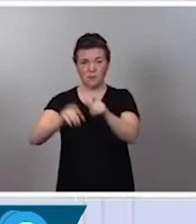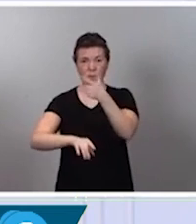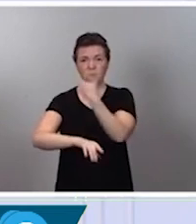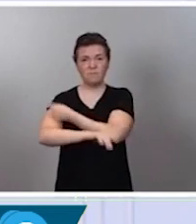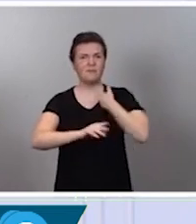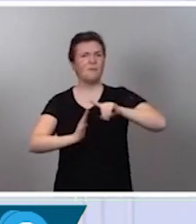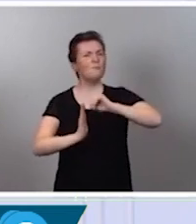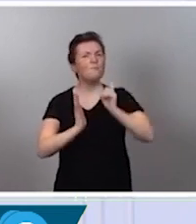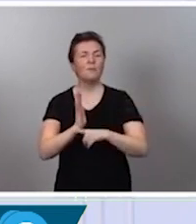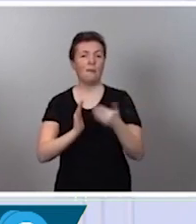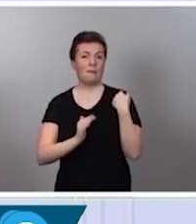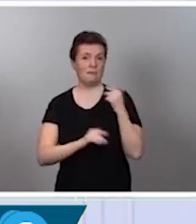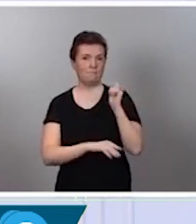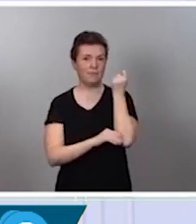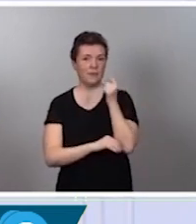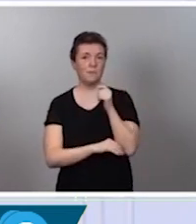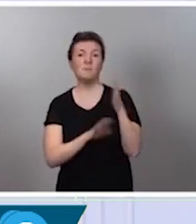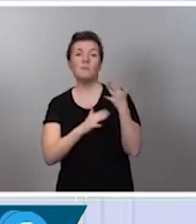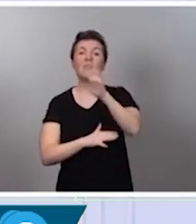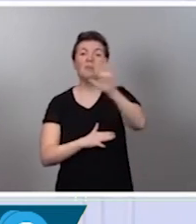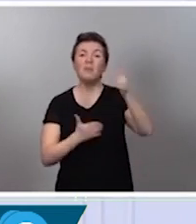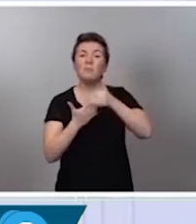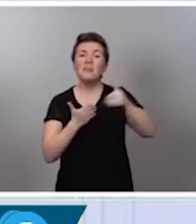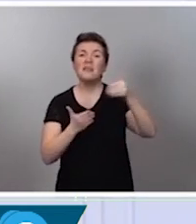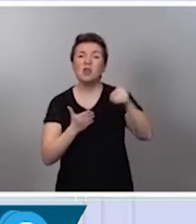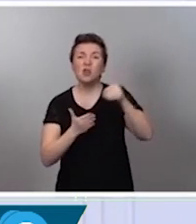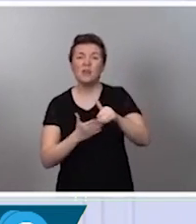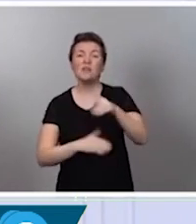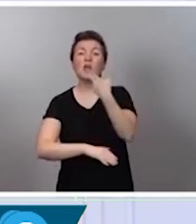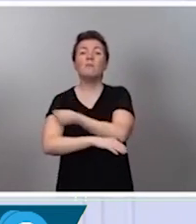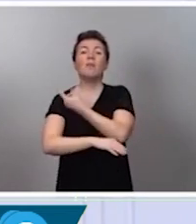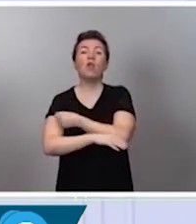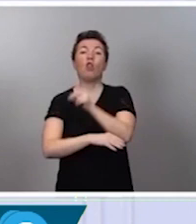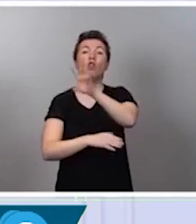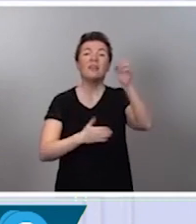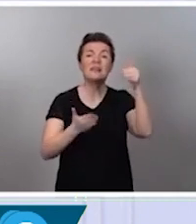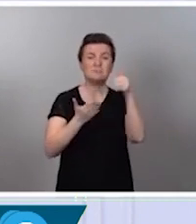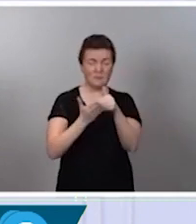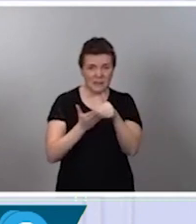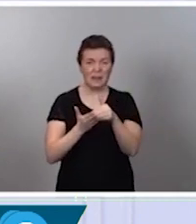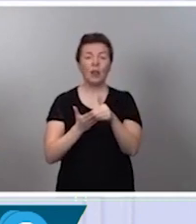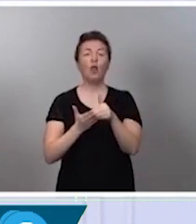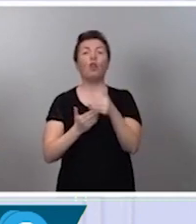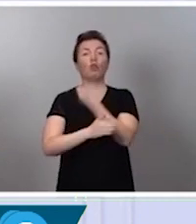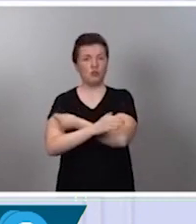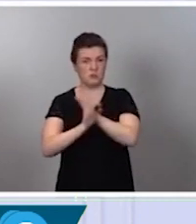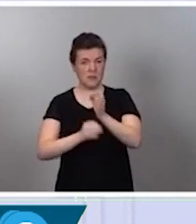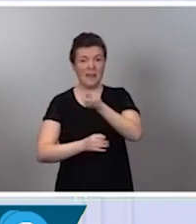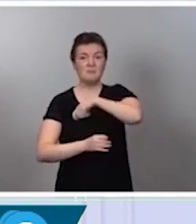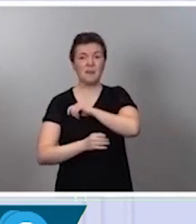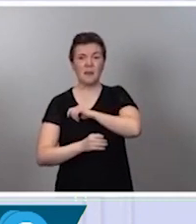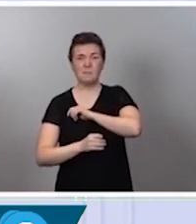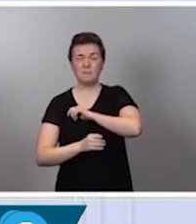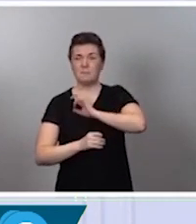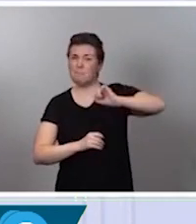la economía está a niveles del año 2016. Es que el PIB de España está todavía